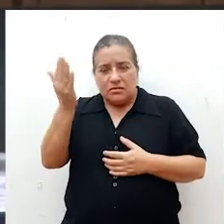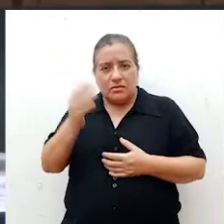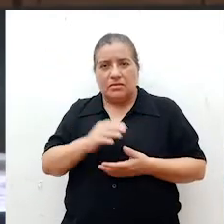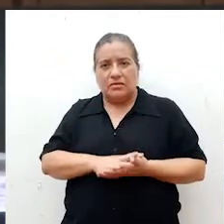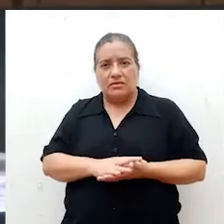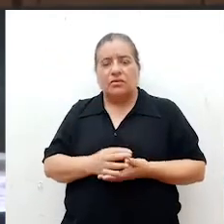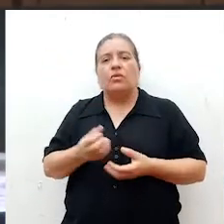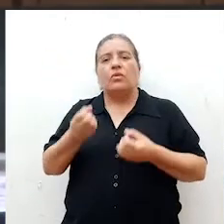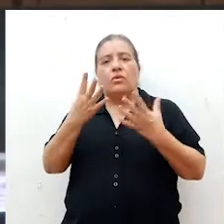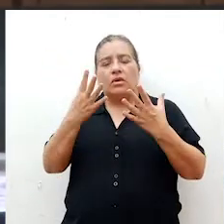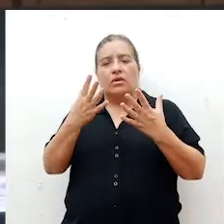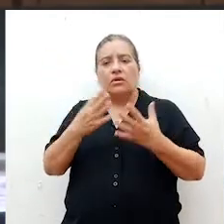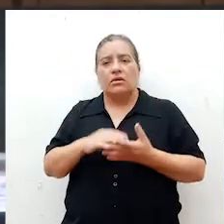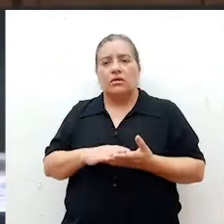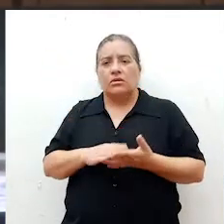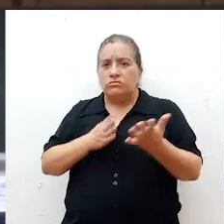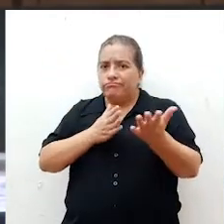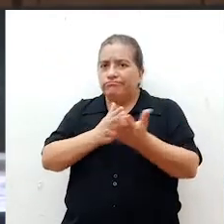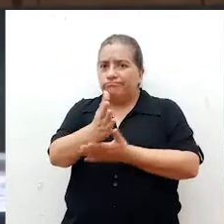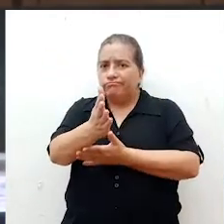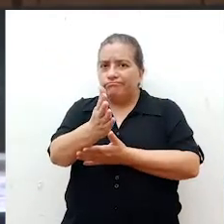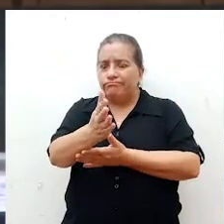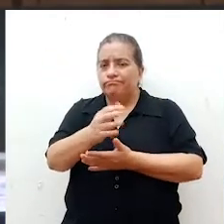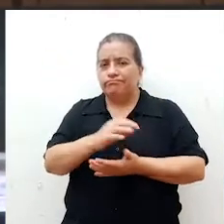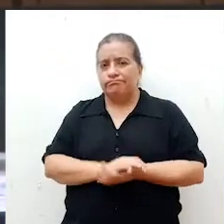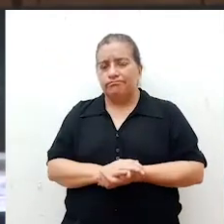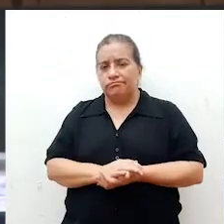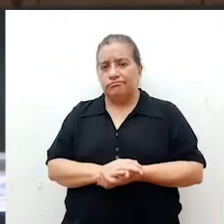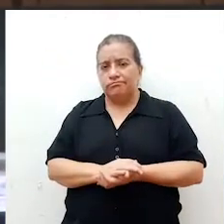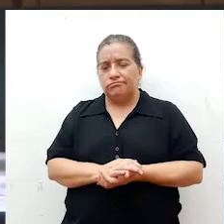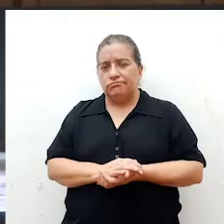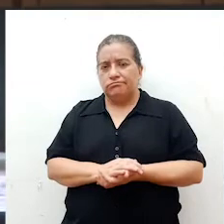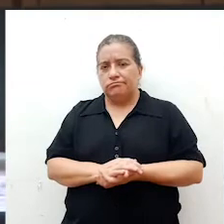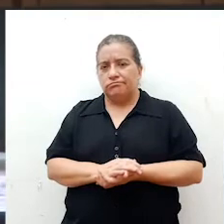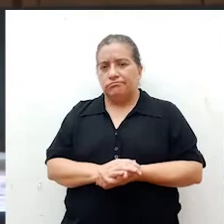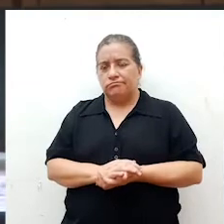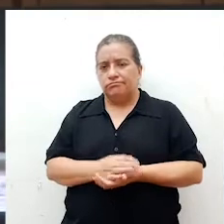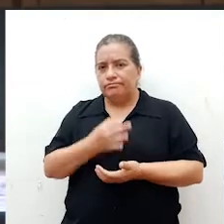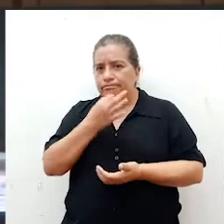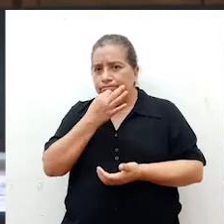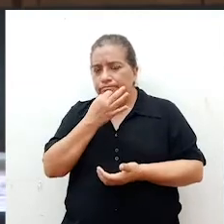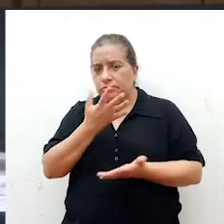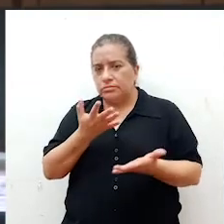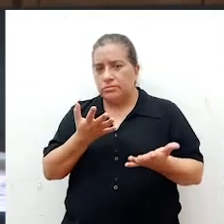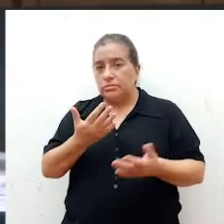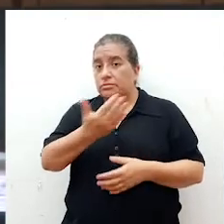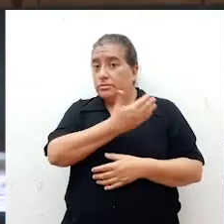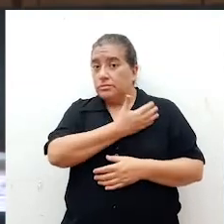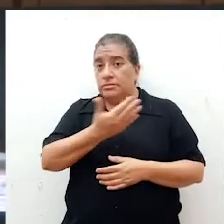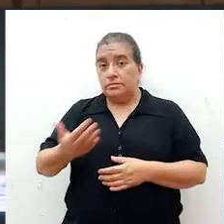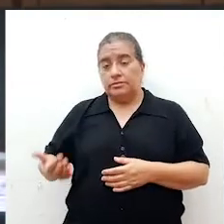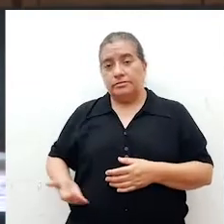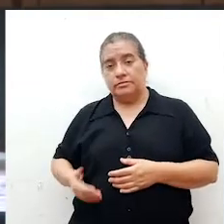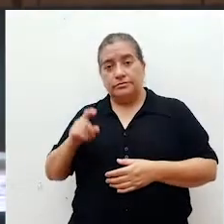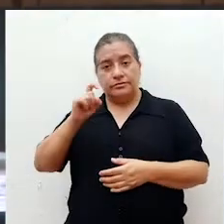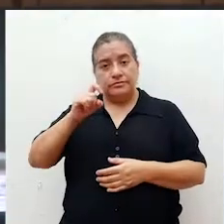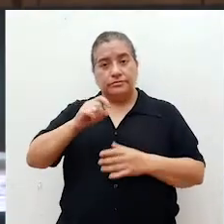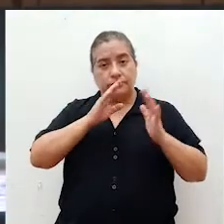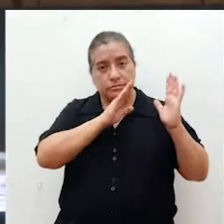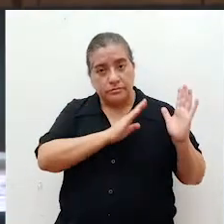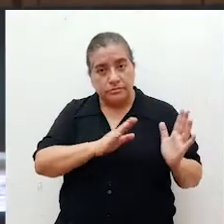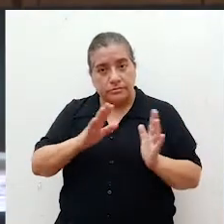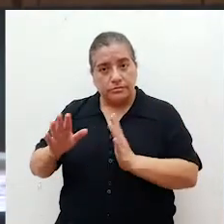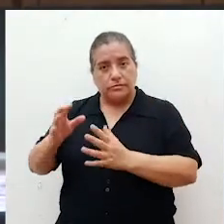conflictos, tiene que ver con contagios, tiene que ver con pruebas. Esa es otra de las enormes falencias